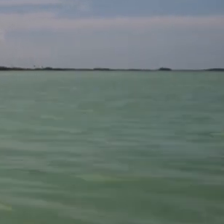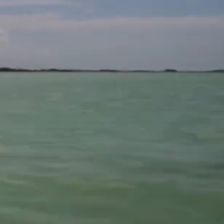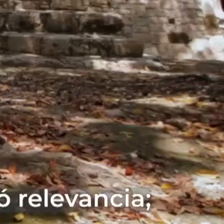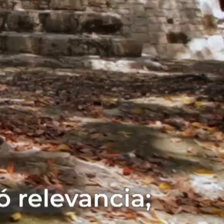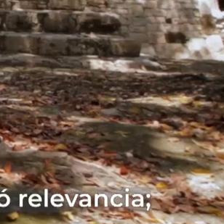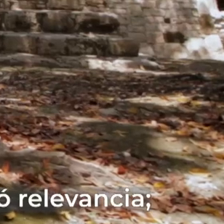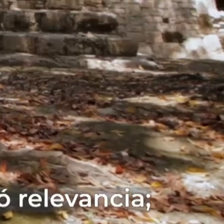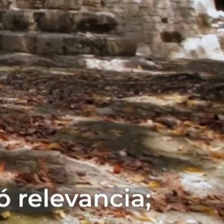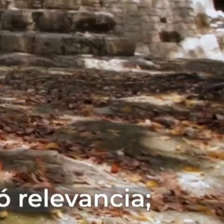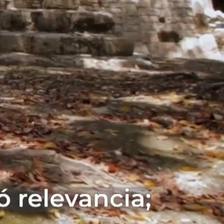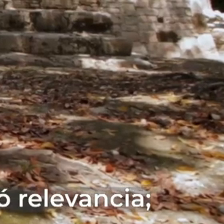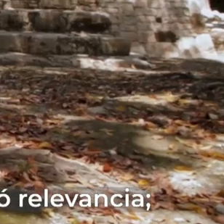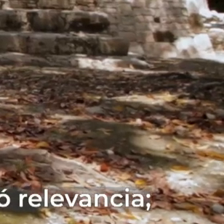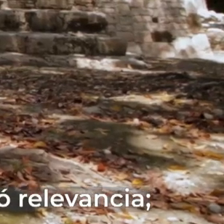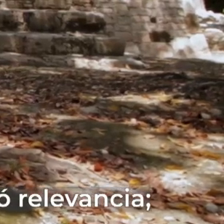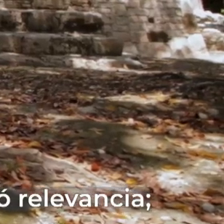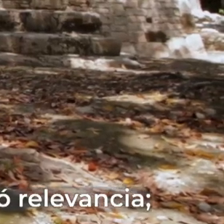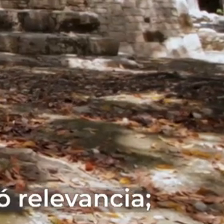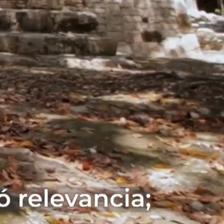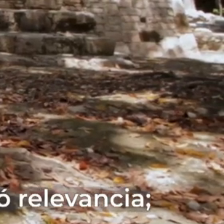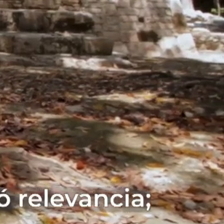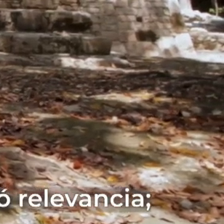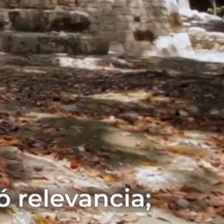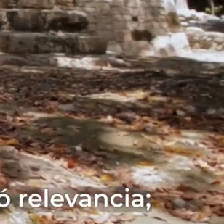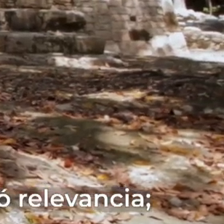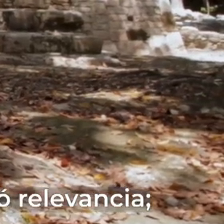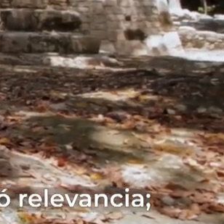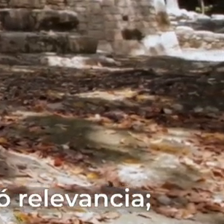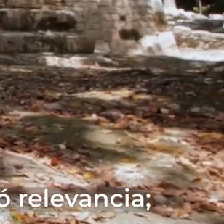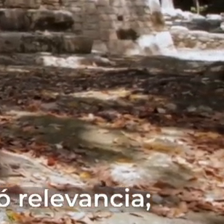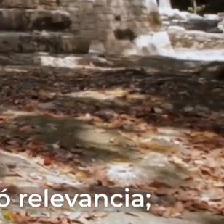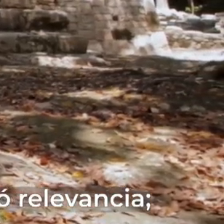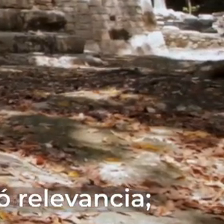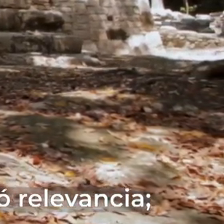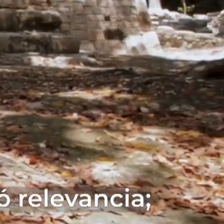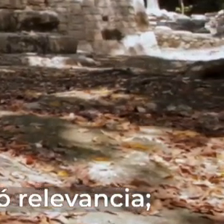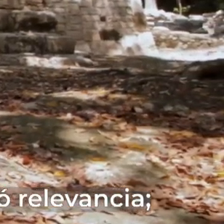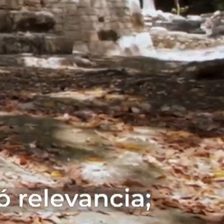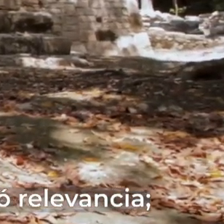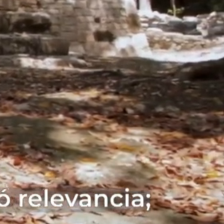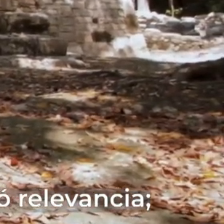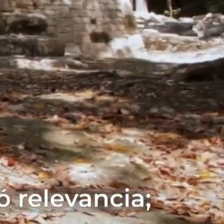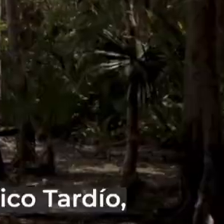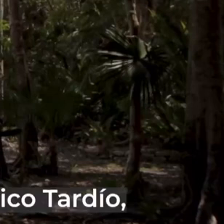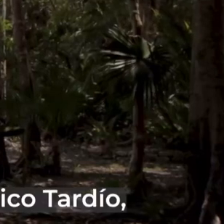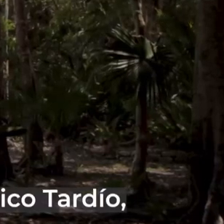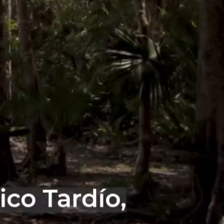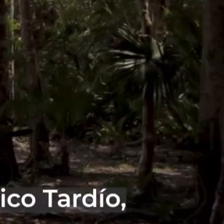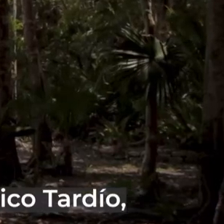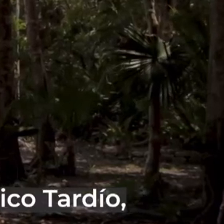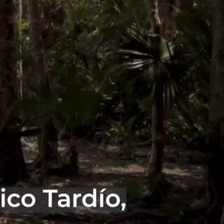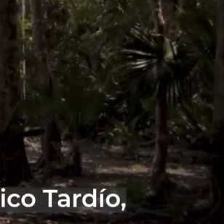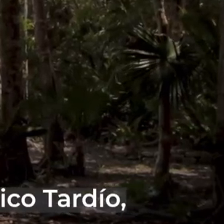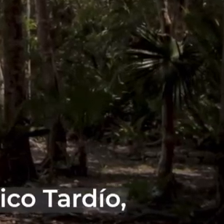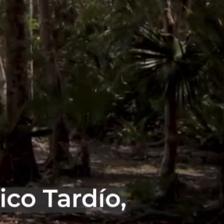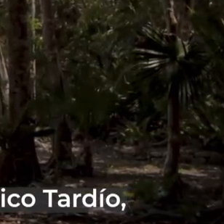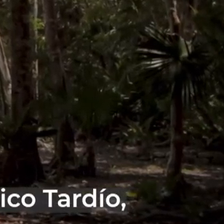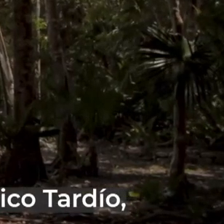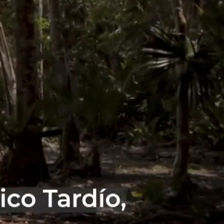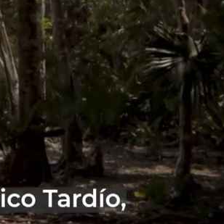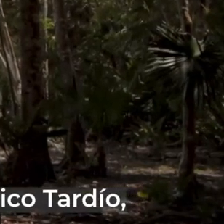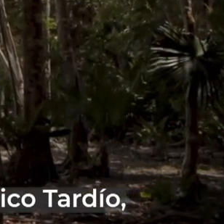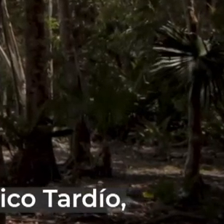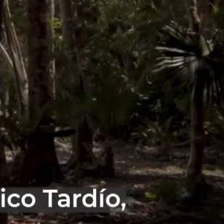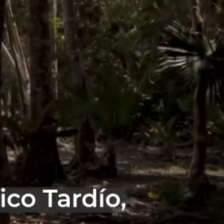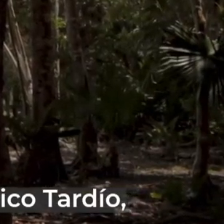A partir del año 600 de nuestra era, Xeljá perdió relevancia y fue hasta el periodo conocido como